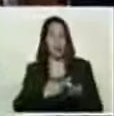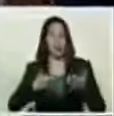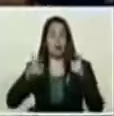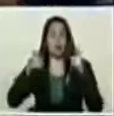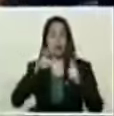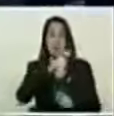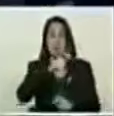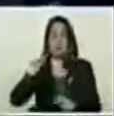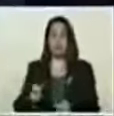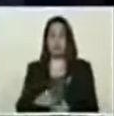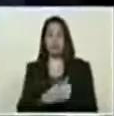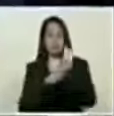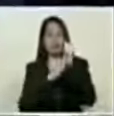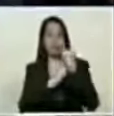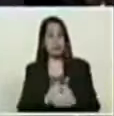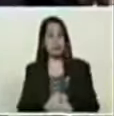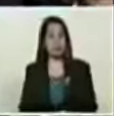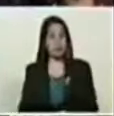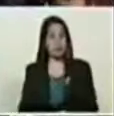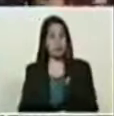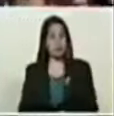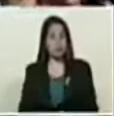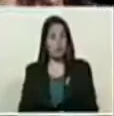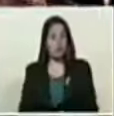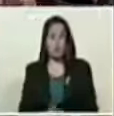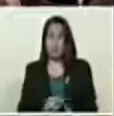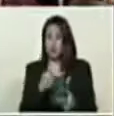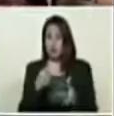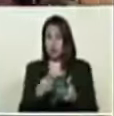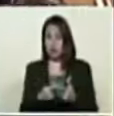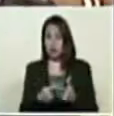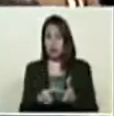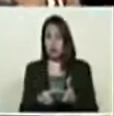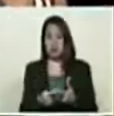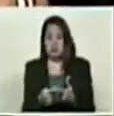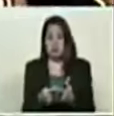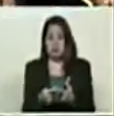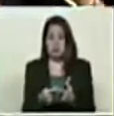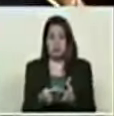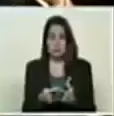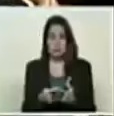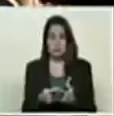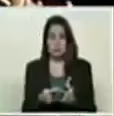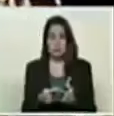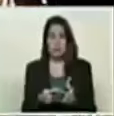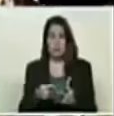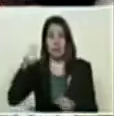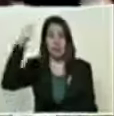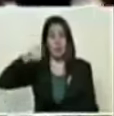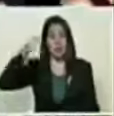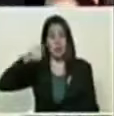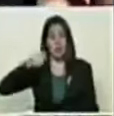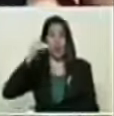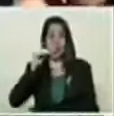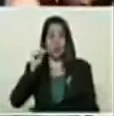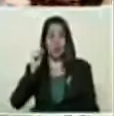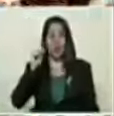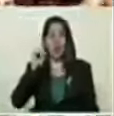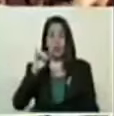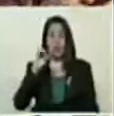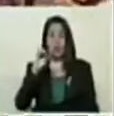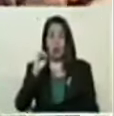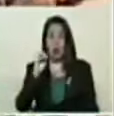Por eso Diputado Darío Vivas.